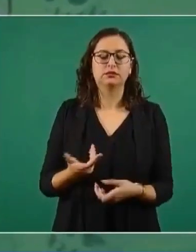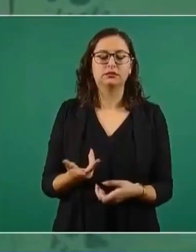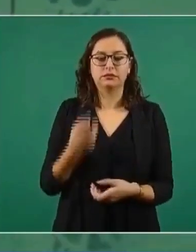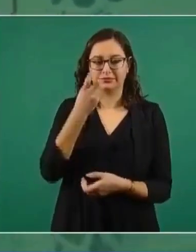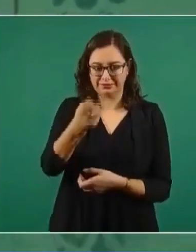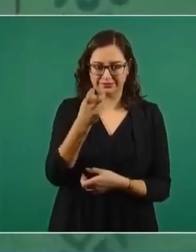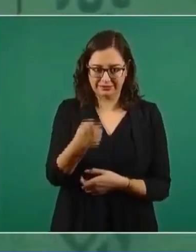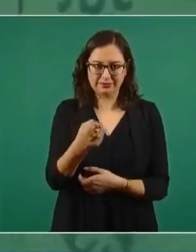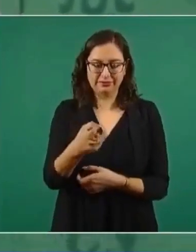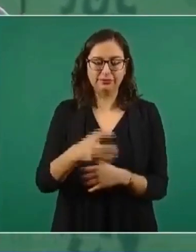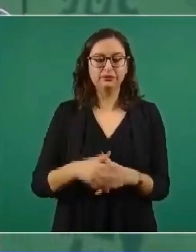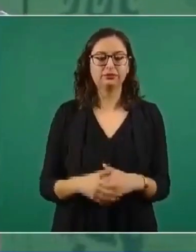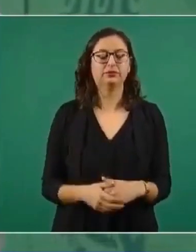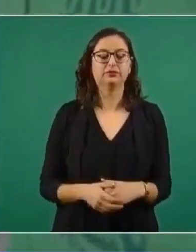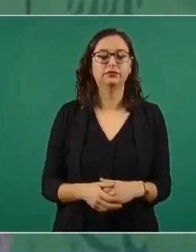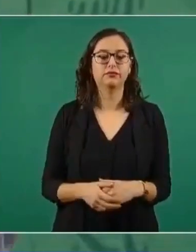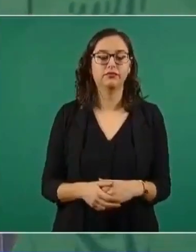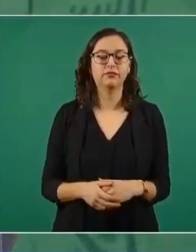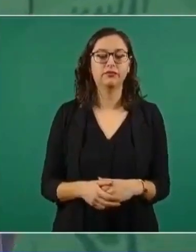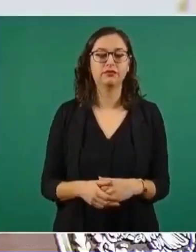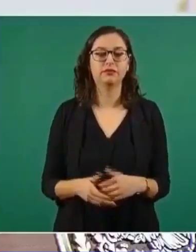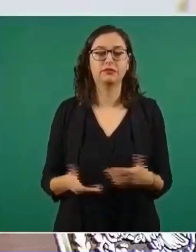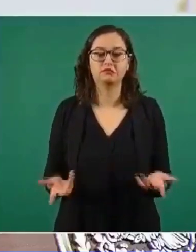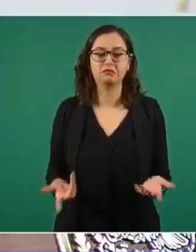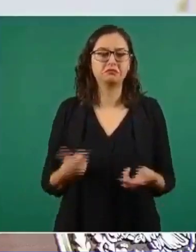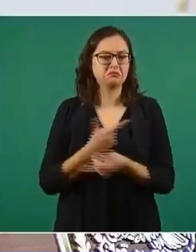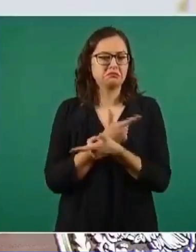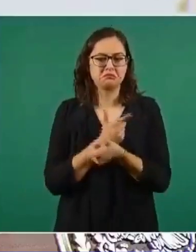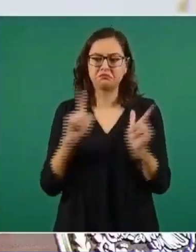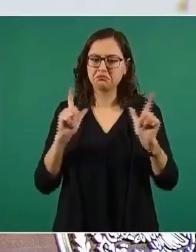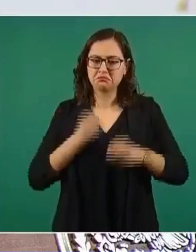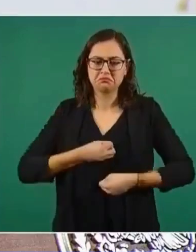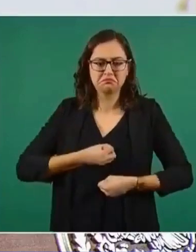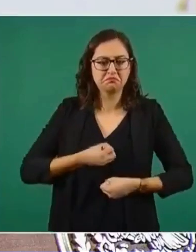de que con libertad